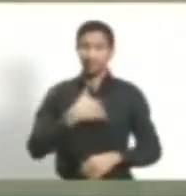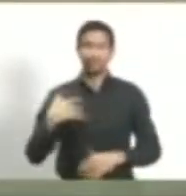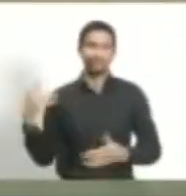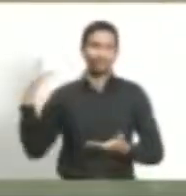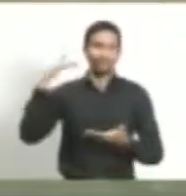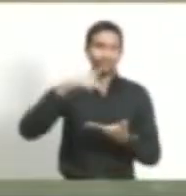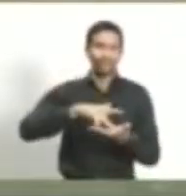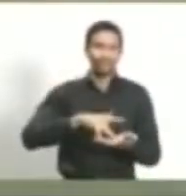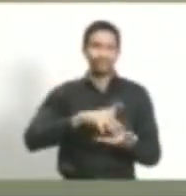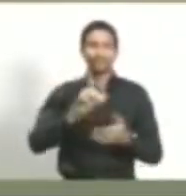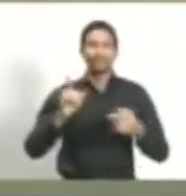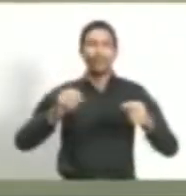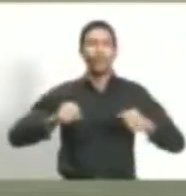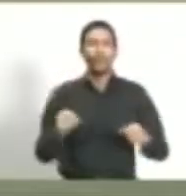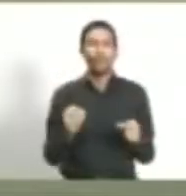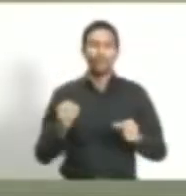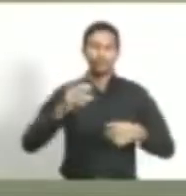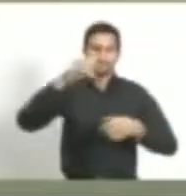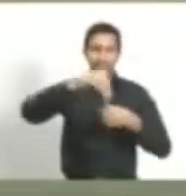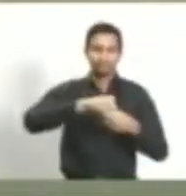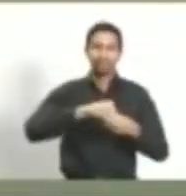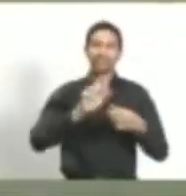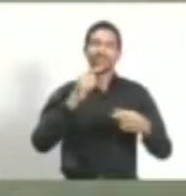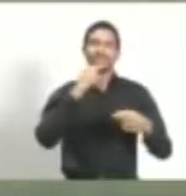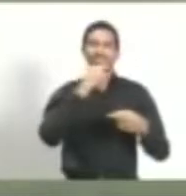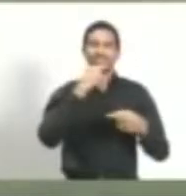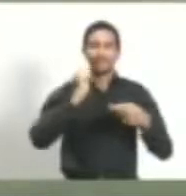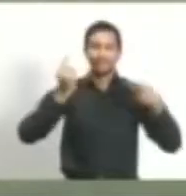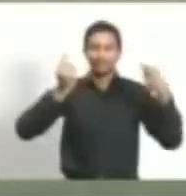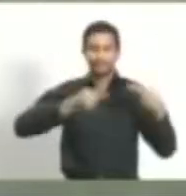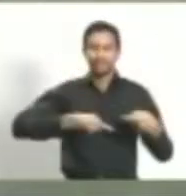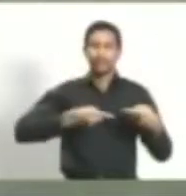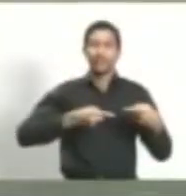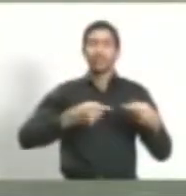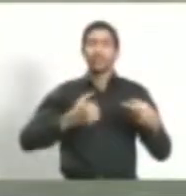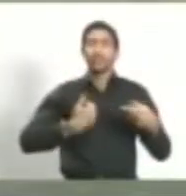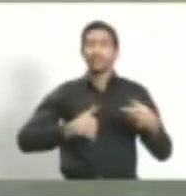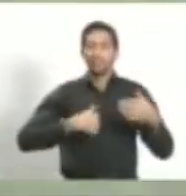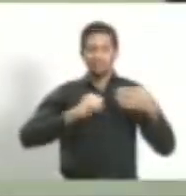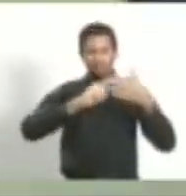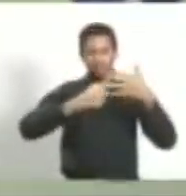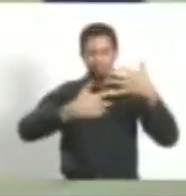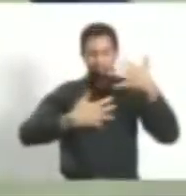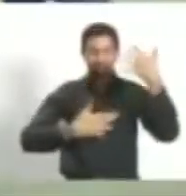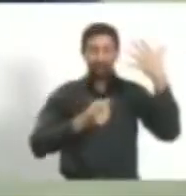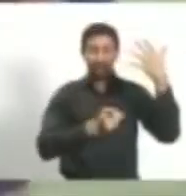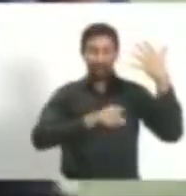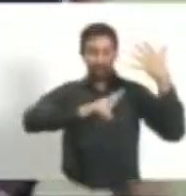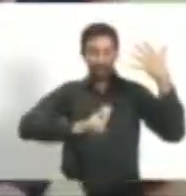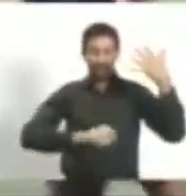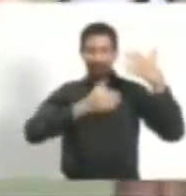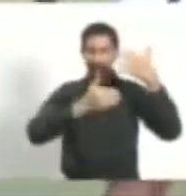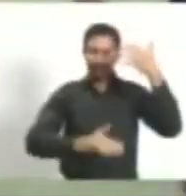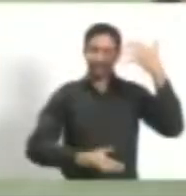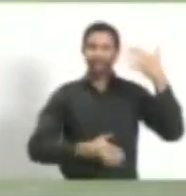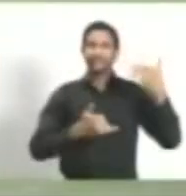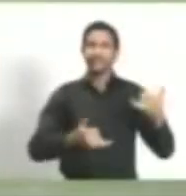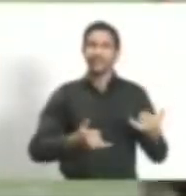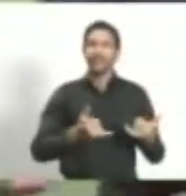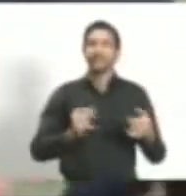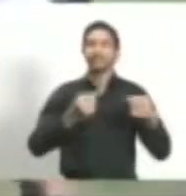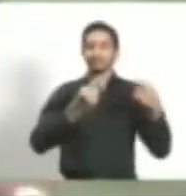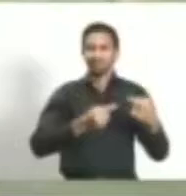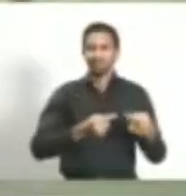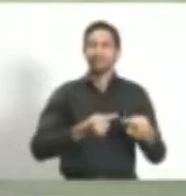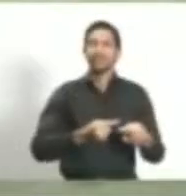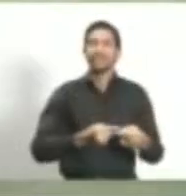domingo en el Estadio El Campín de Bogotá. Los rojiblancos, 17º con 14 puntos, se juegan ante los Cardenales, más que cualquier otra